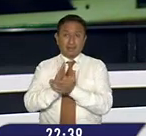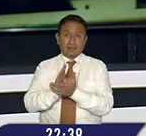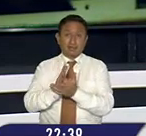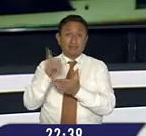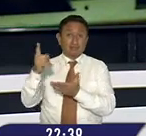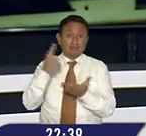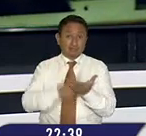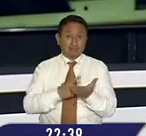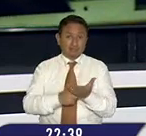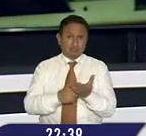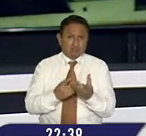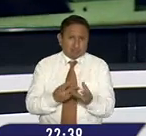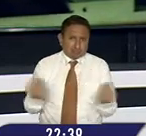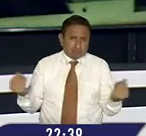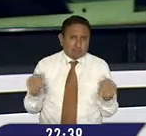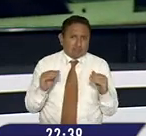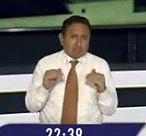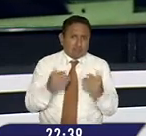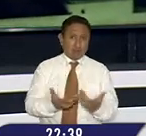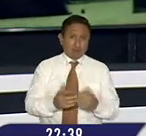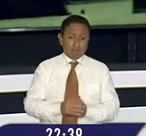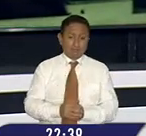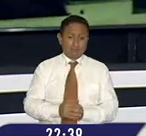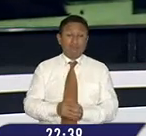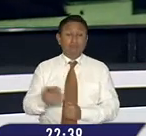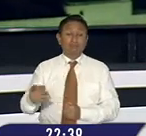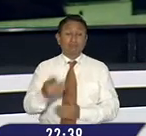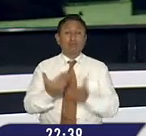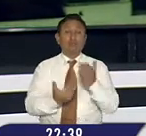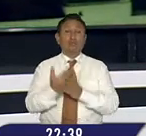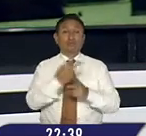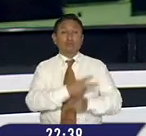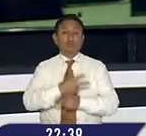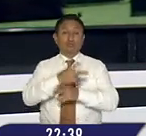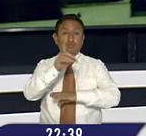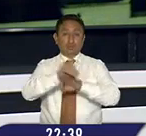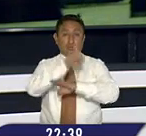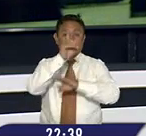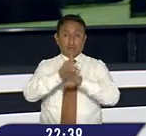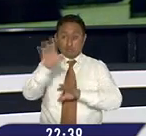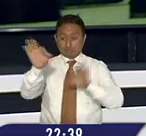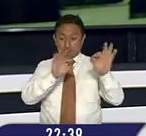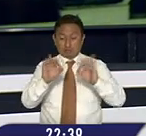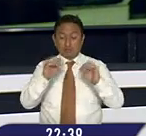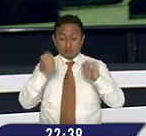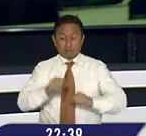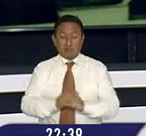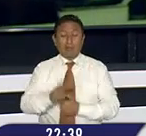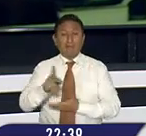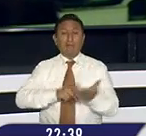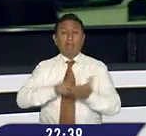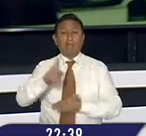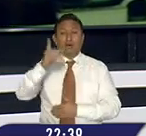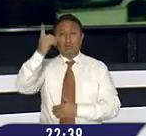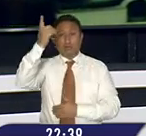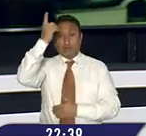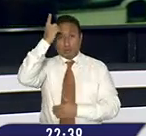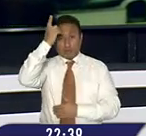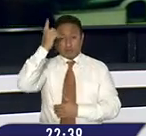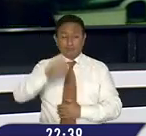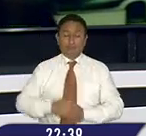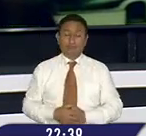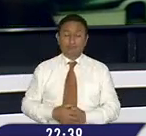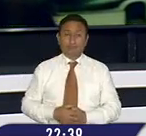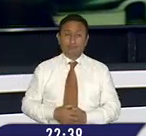Social, IES. Entre estos está elegir al nuevo Consejo Directivo como ponerse al día en la deuda que existe con la